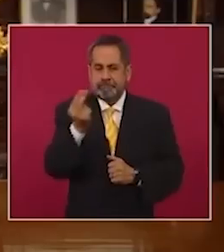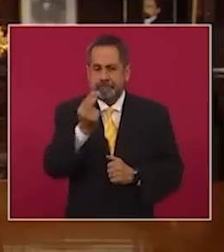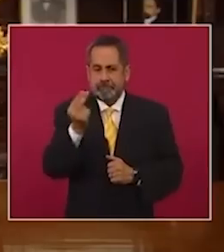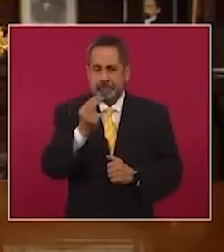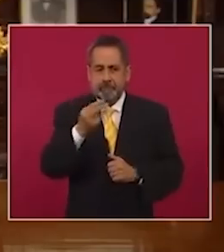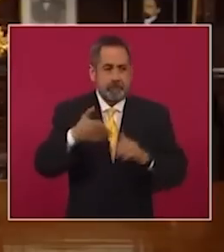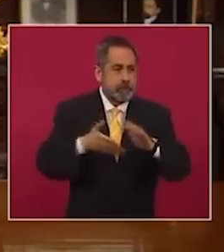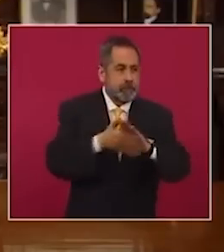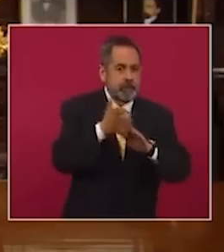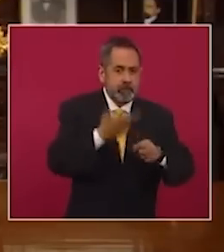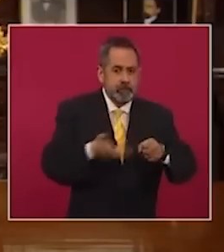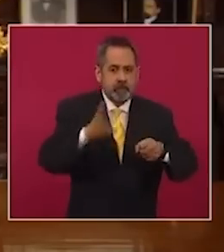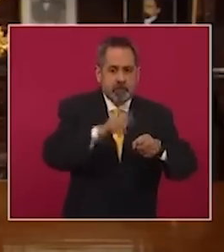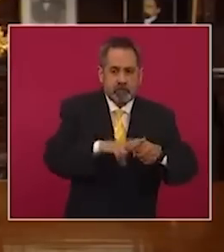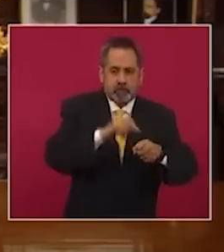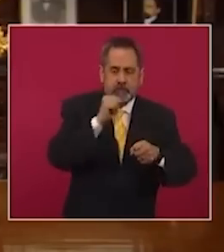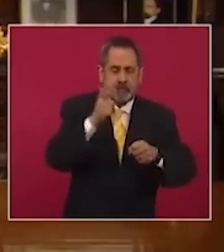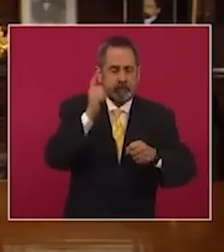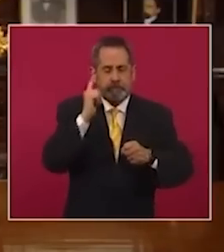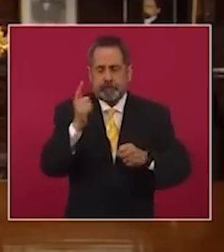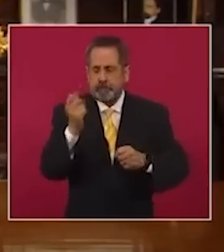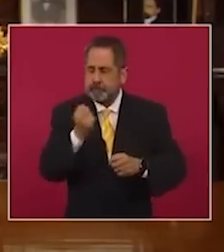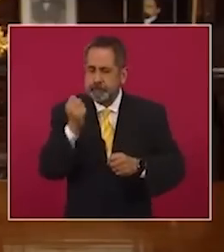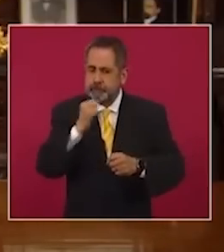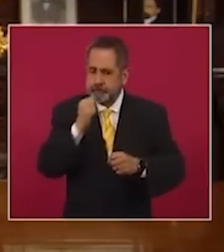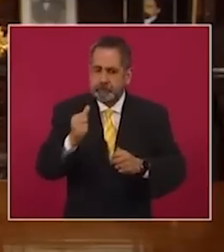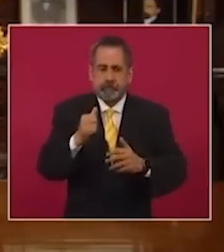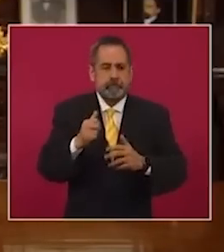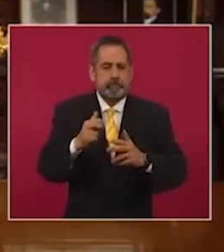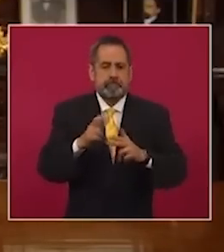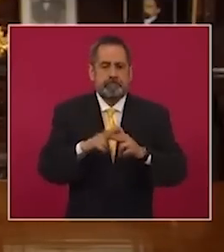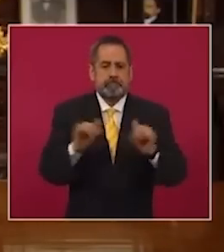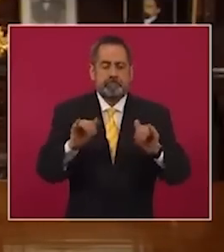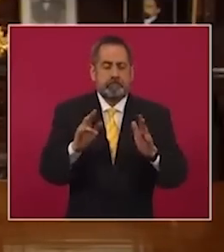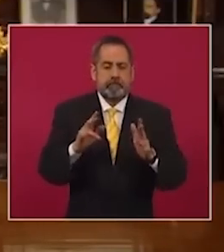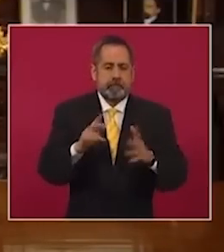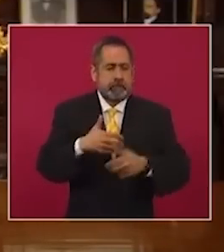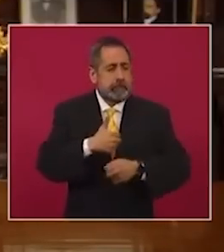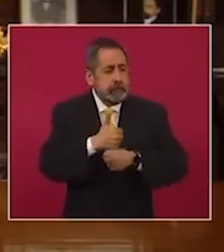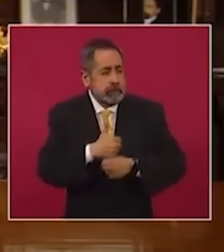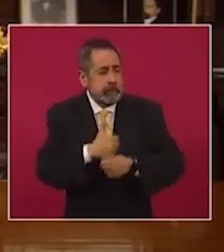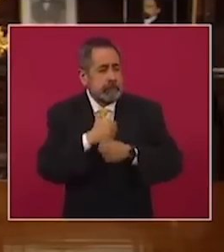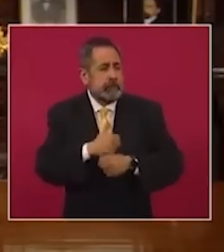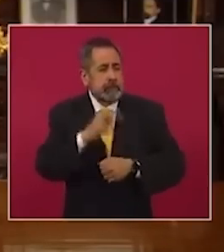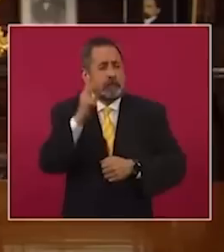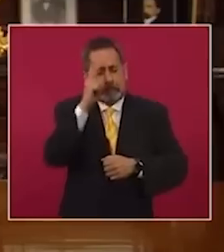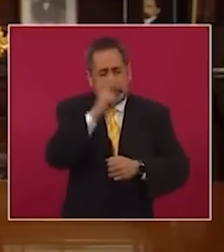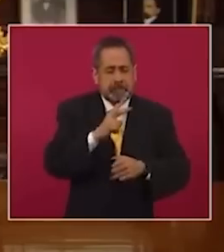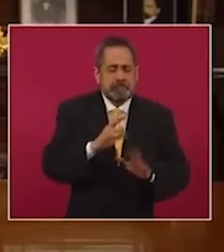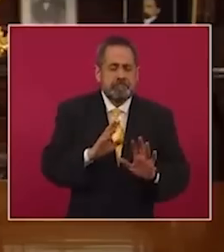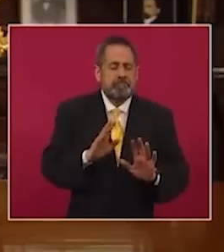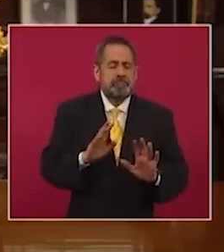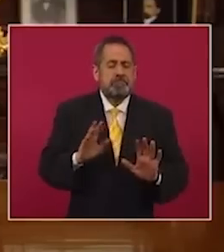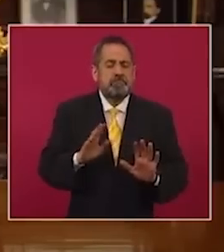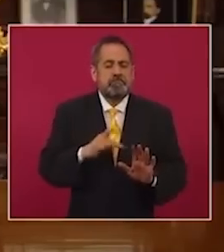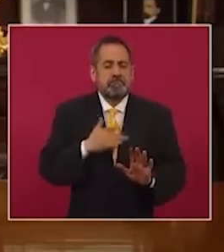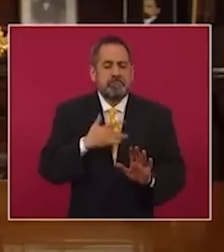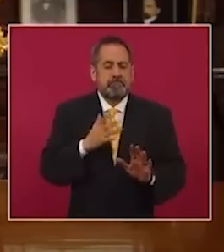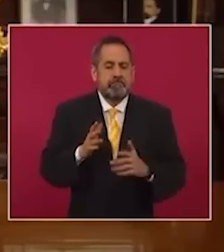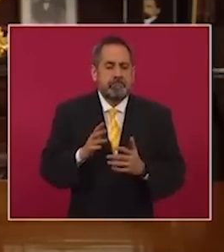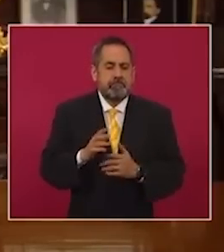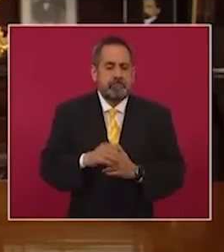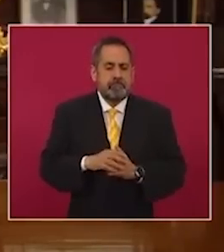hospitalizarnos ni vamos a sufrir con